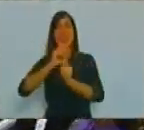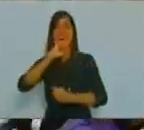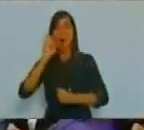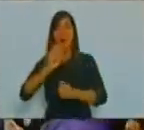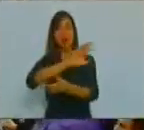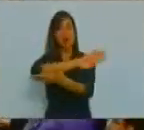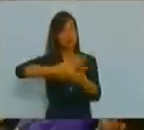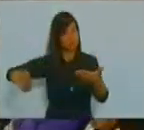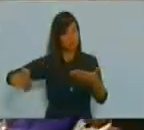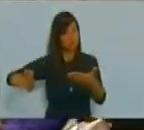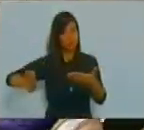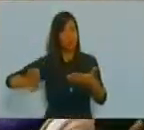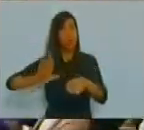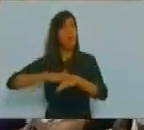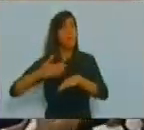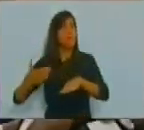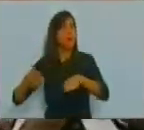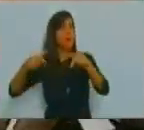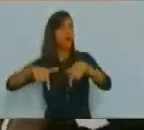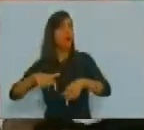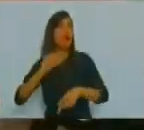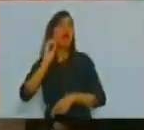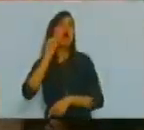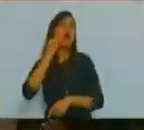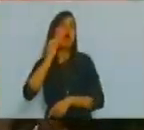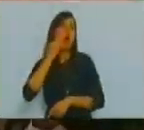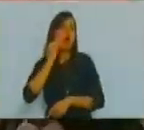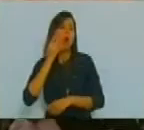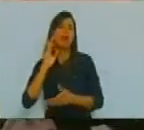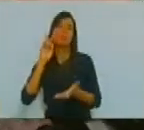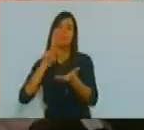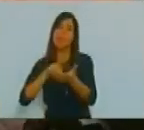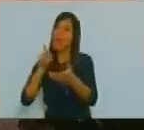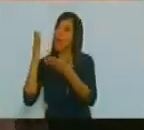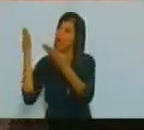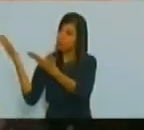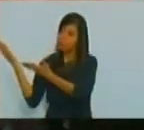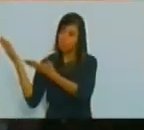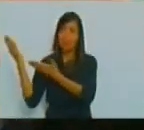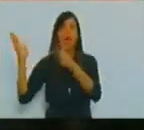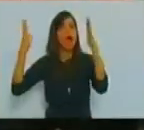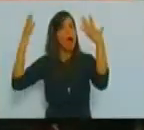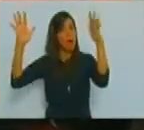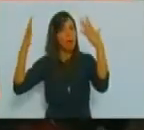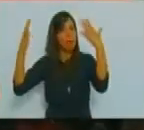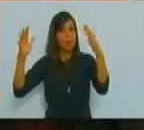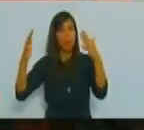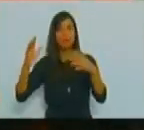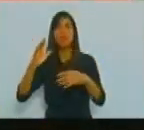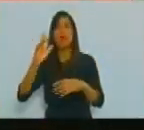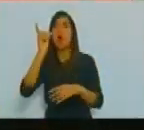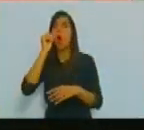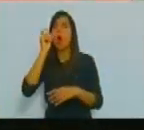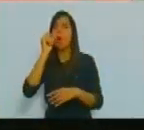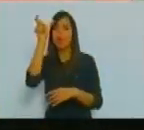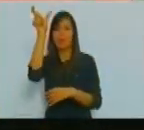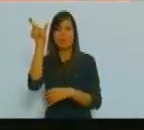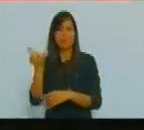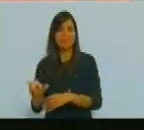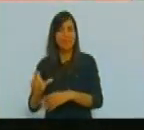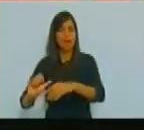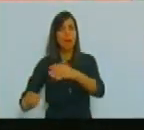bueno aquí están mis hermanos de la generación del 2007 por a quien pido un gran aplauso césar trómpiz presidente de